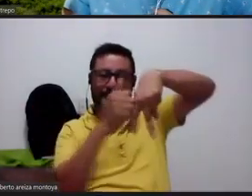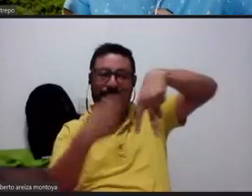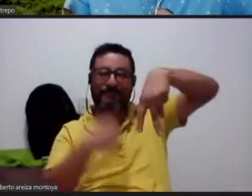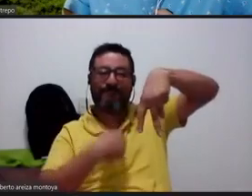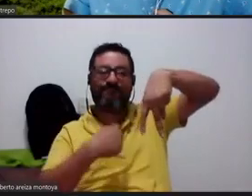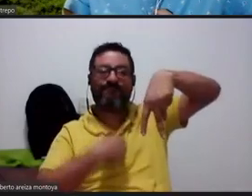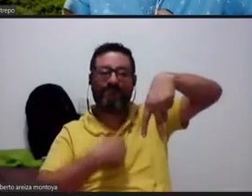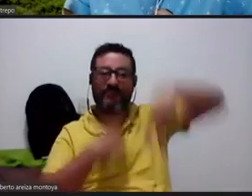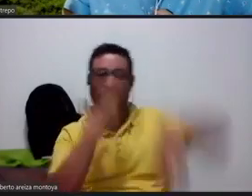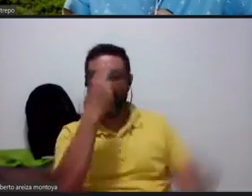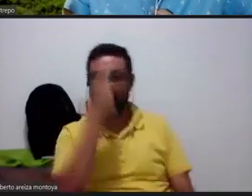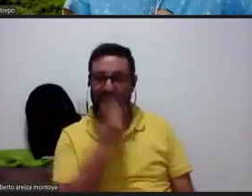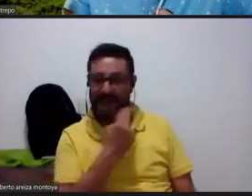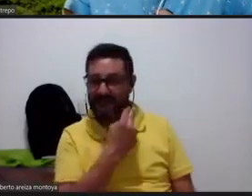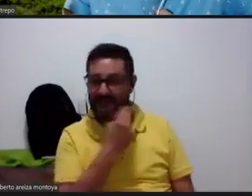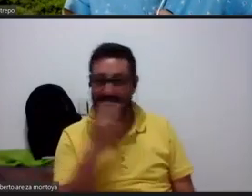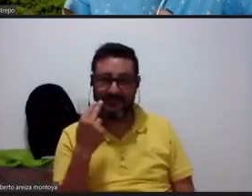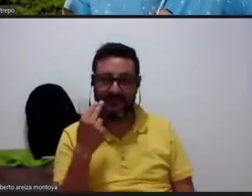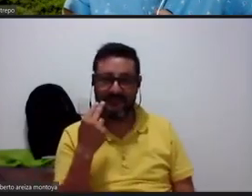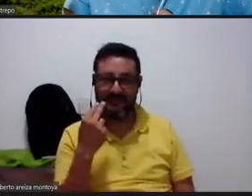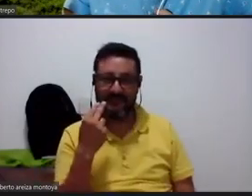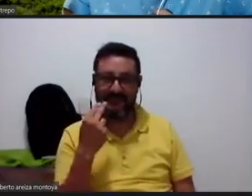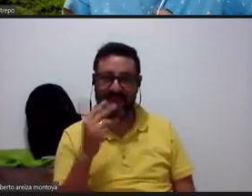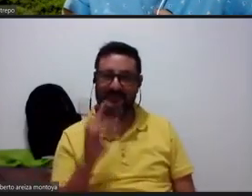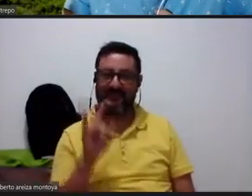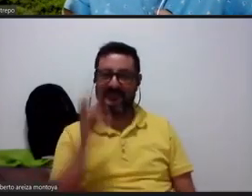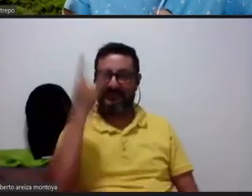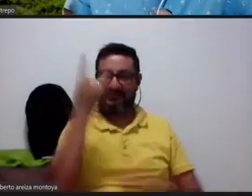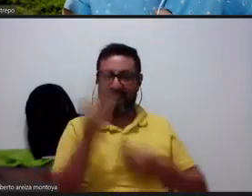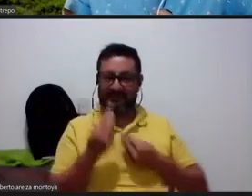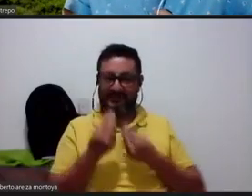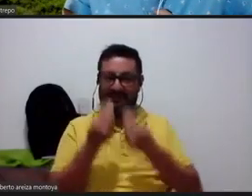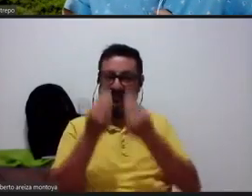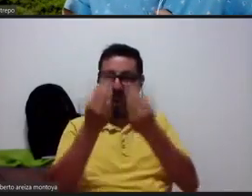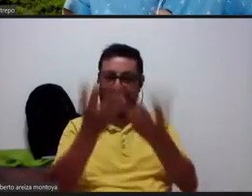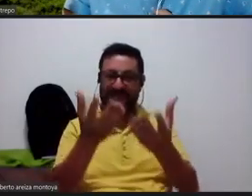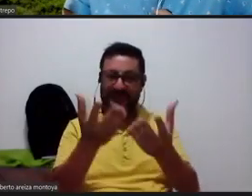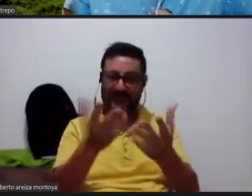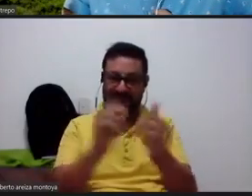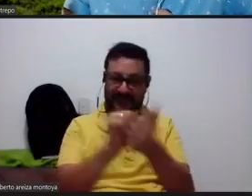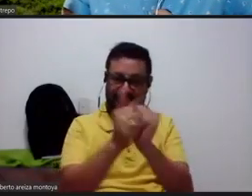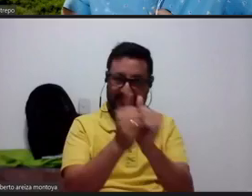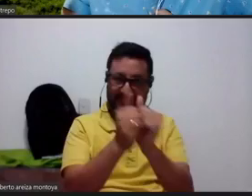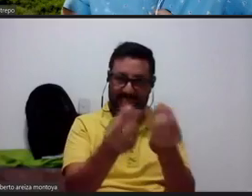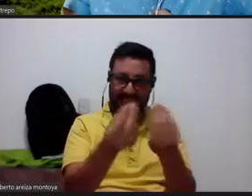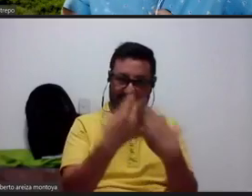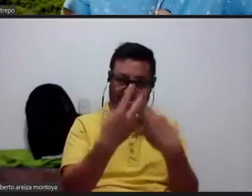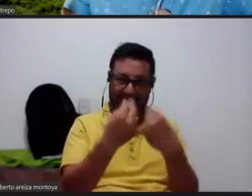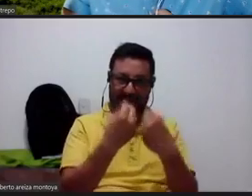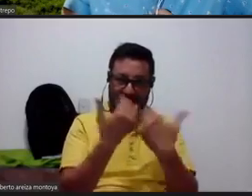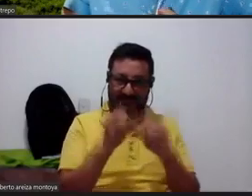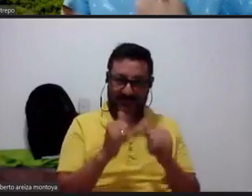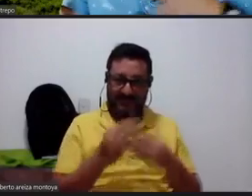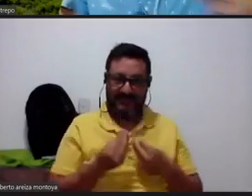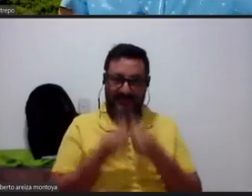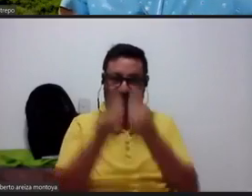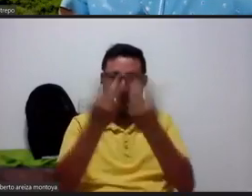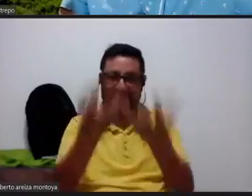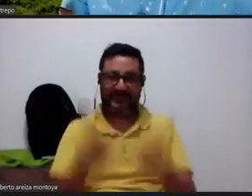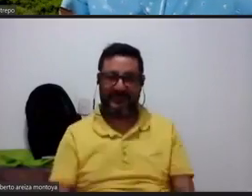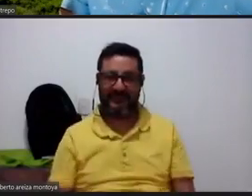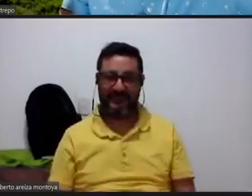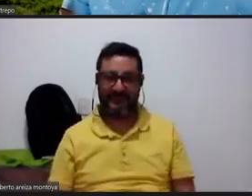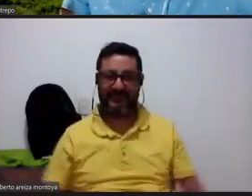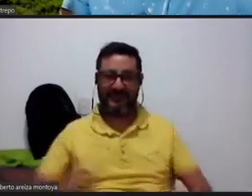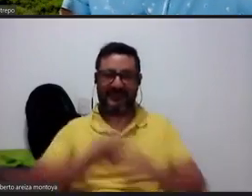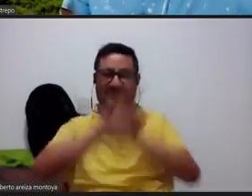el compromiso de devolverle de alguna forma al deporte todo lo que nos ha dado. Sí, porque uno tiene muchos años de gloria,